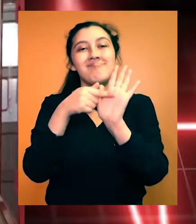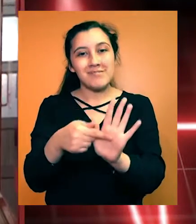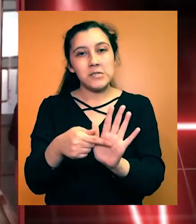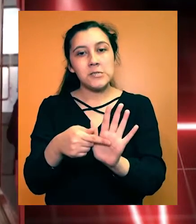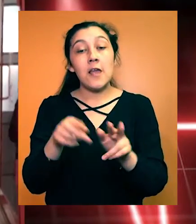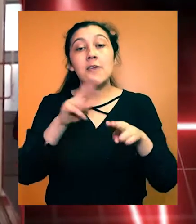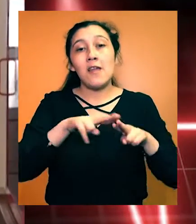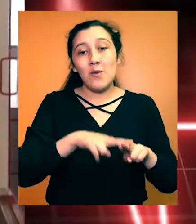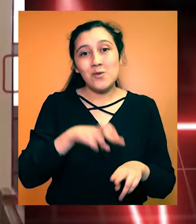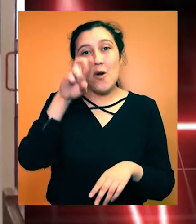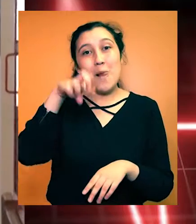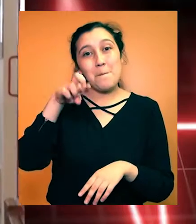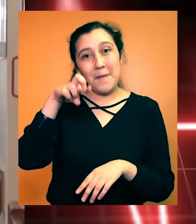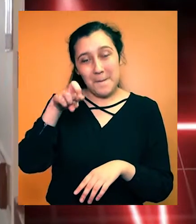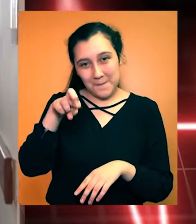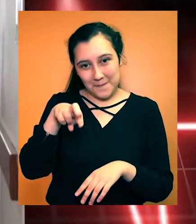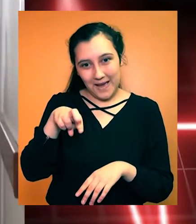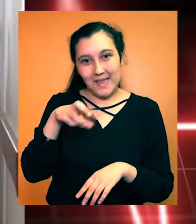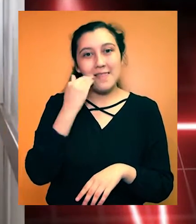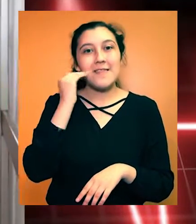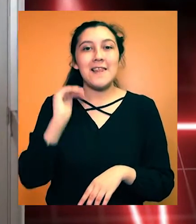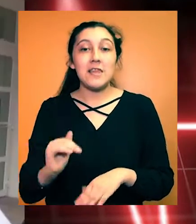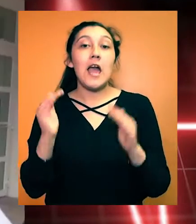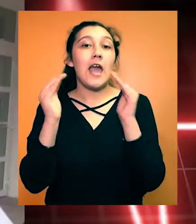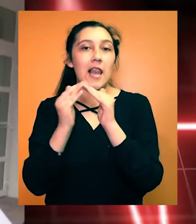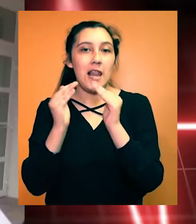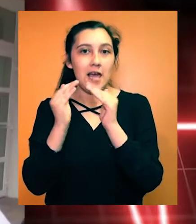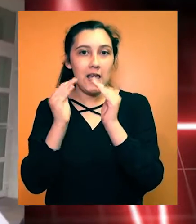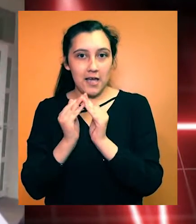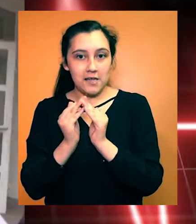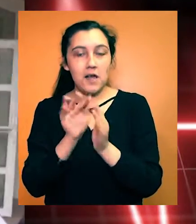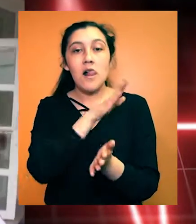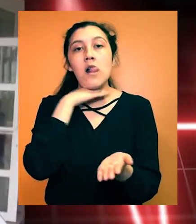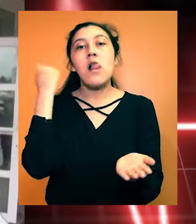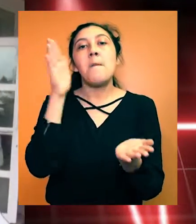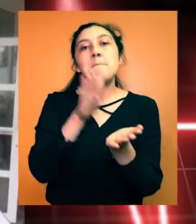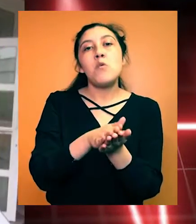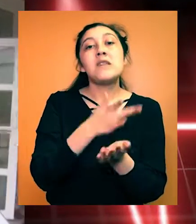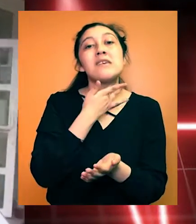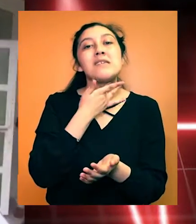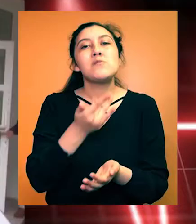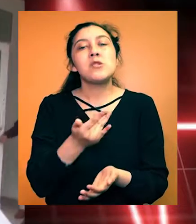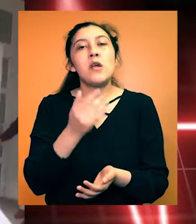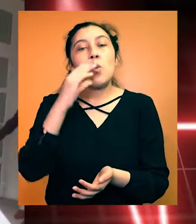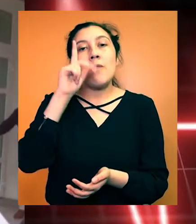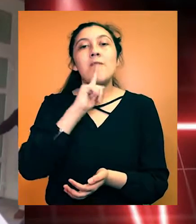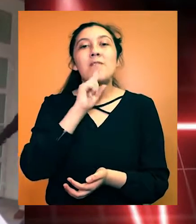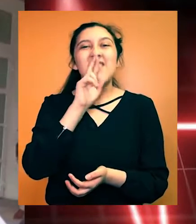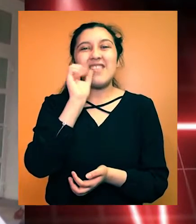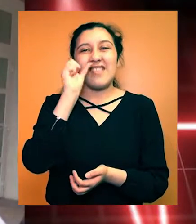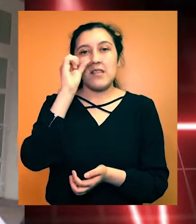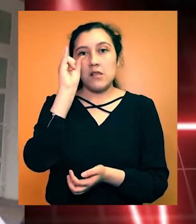fueron realizadas por Francisco Ríos al interior del domicilio. La causa de muerte es a través de un trauma que se produce en el cuerpo de